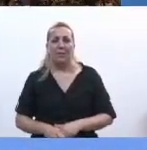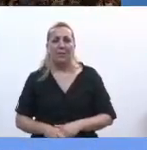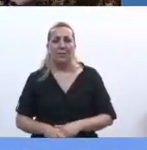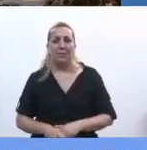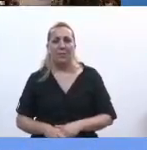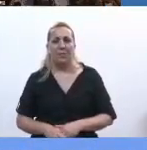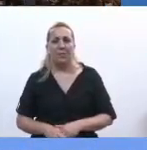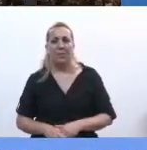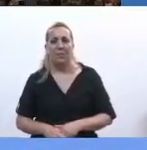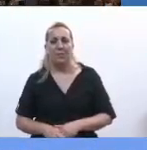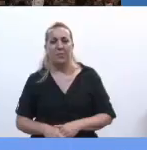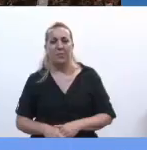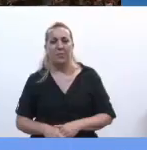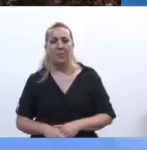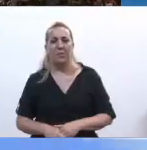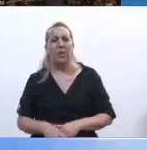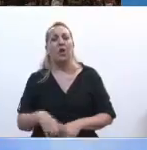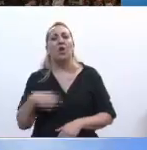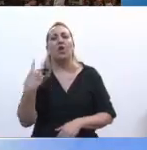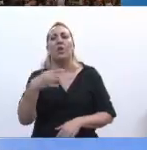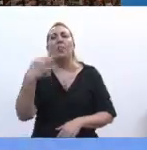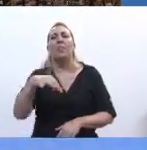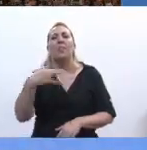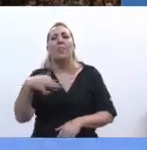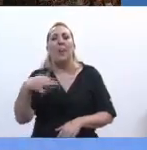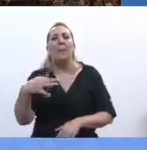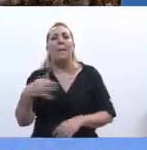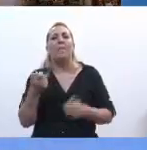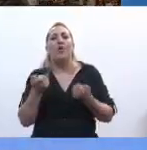y qué tenemos que generar